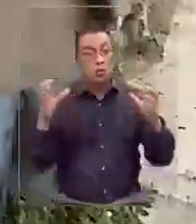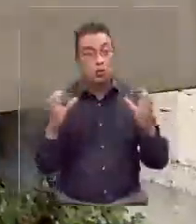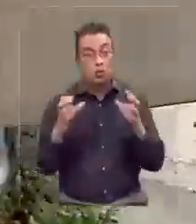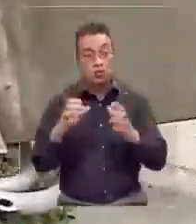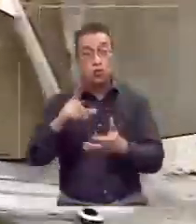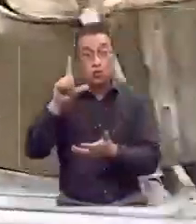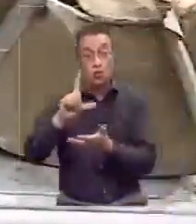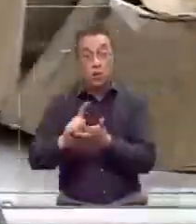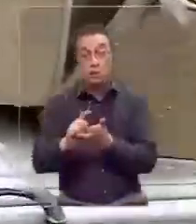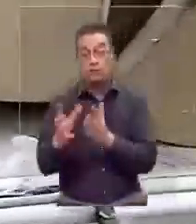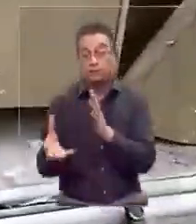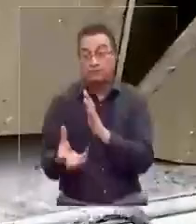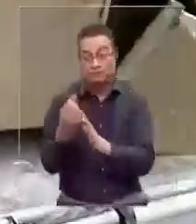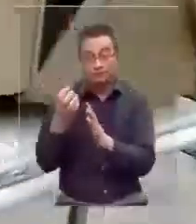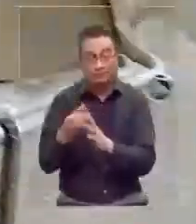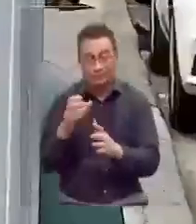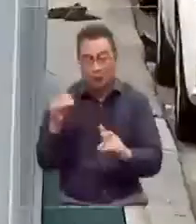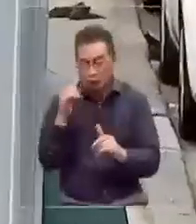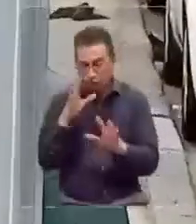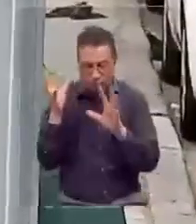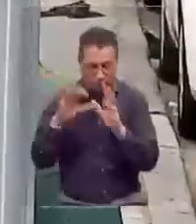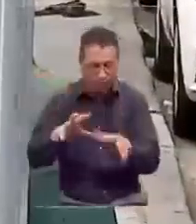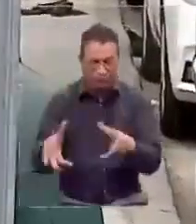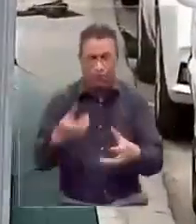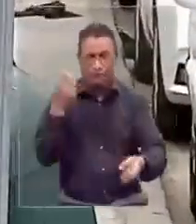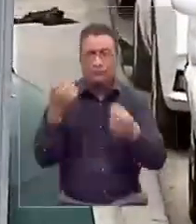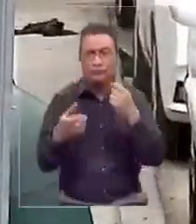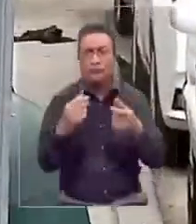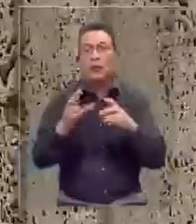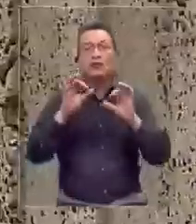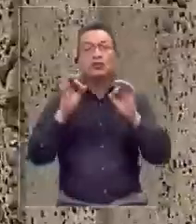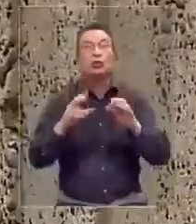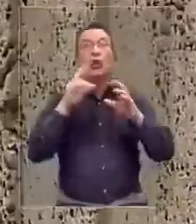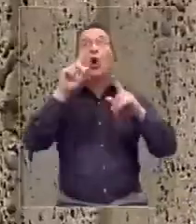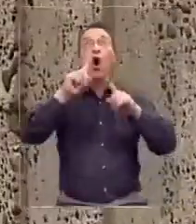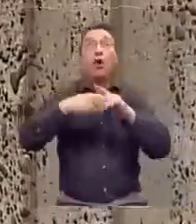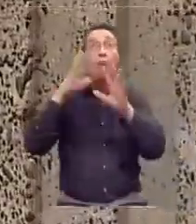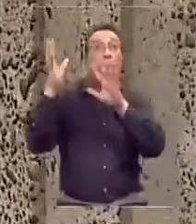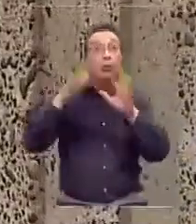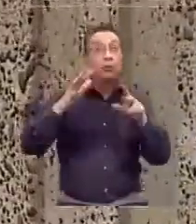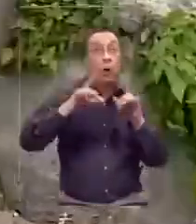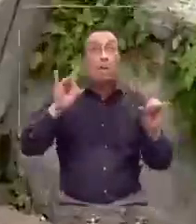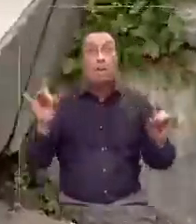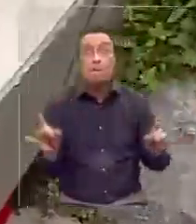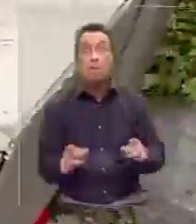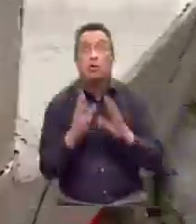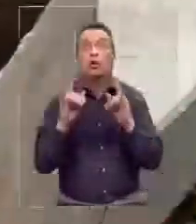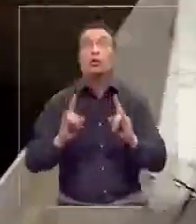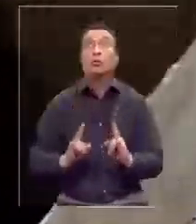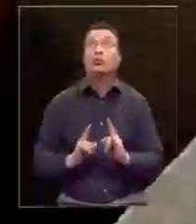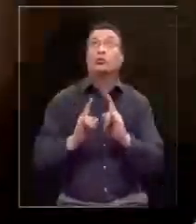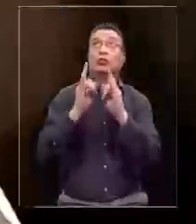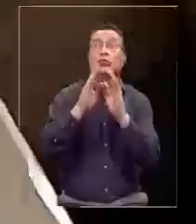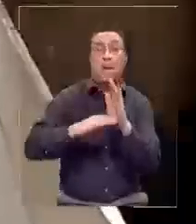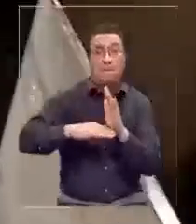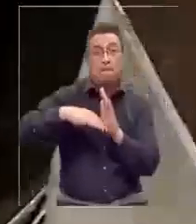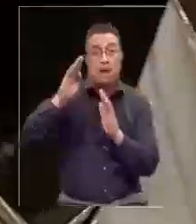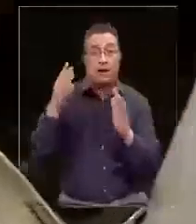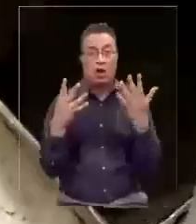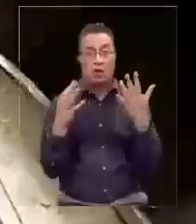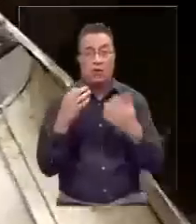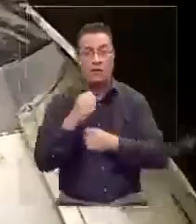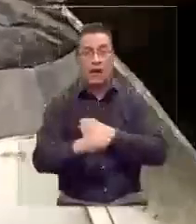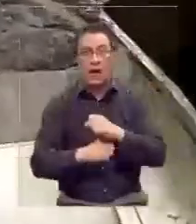lugar, retirando escombros y asegurando la zona ante posibles nuevos desprendimientos en una edificación de más de 90